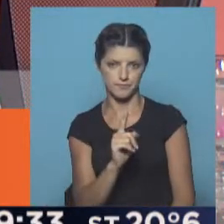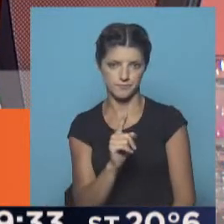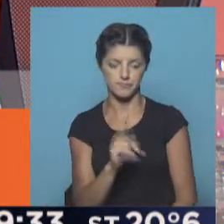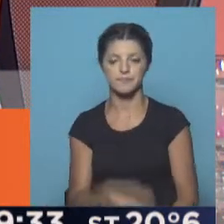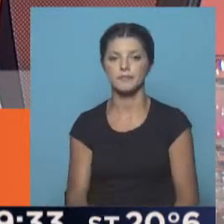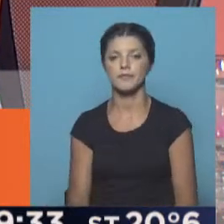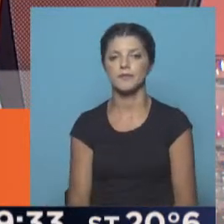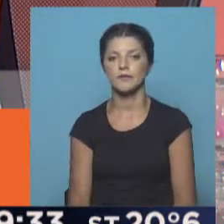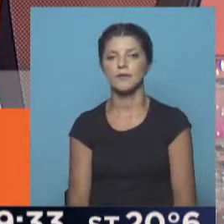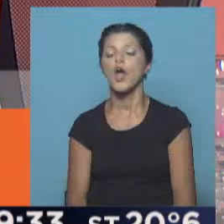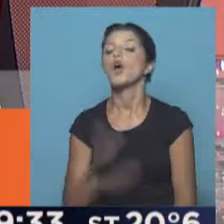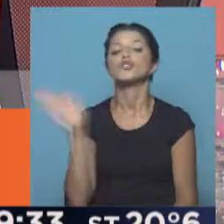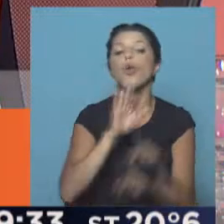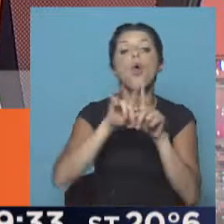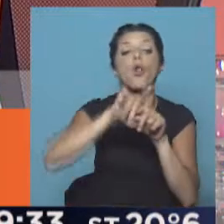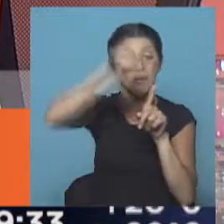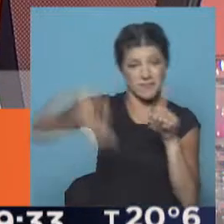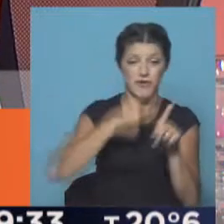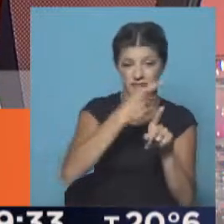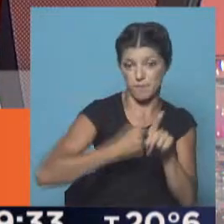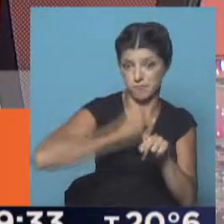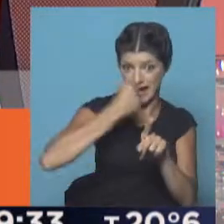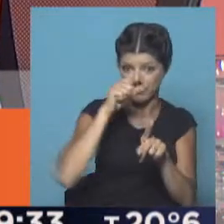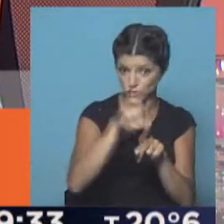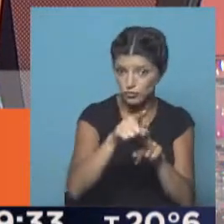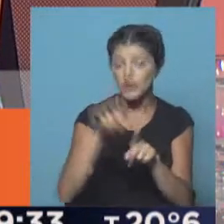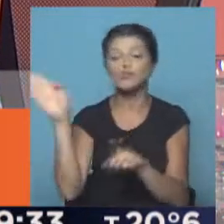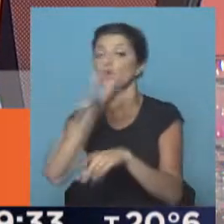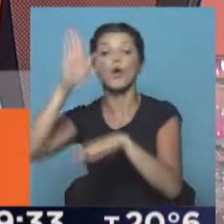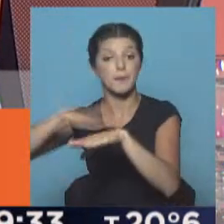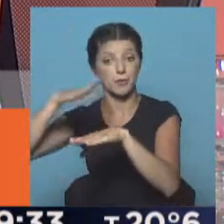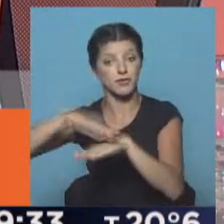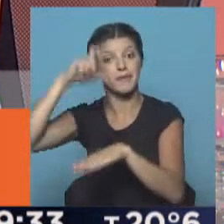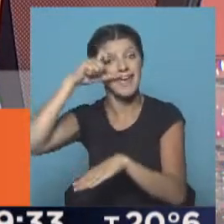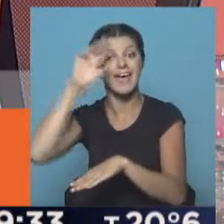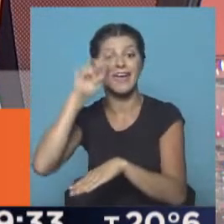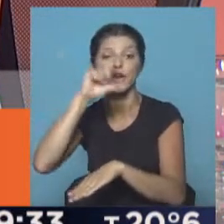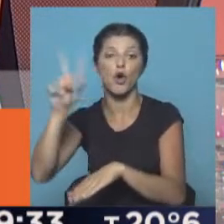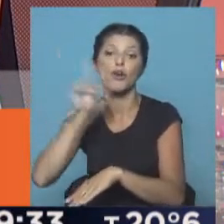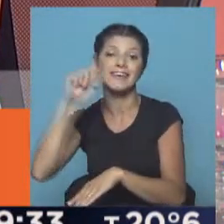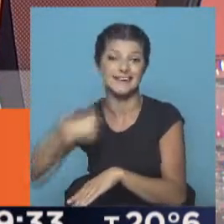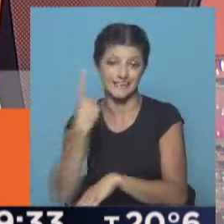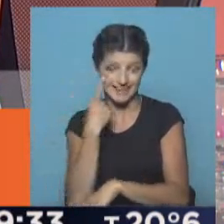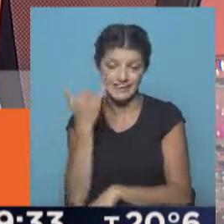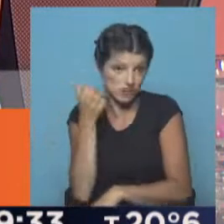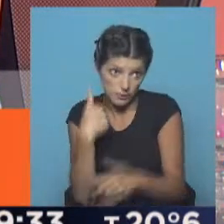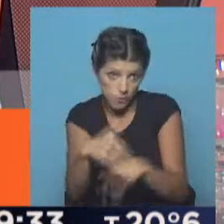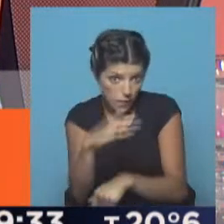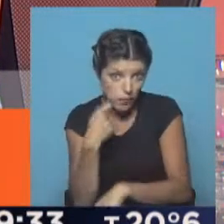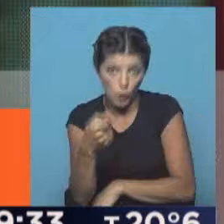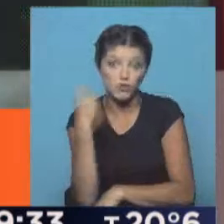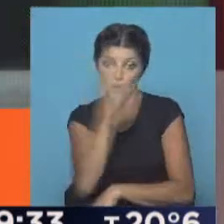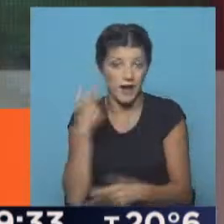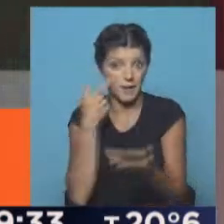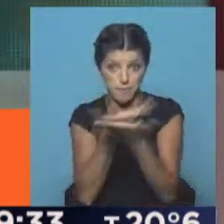que, digamos, la manguera que alimentó el patrimonio de López la tiene el juez Ercolini. López ya estaría en condiciones de ser juzgado en un juicio oral y público. Digamos, es otro de los